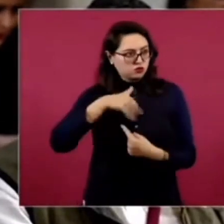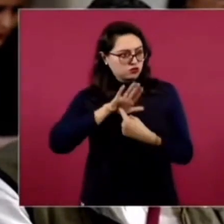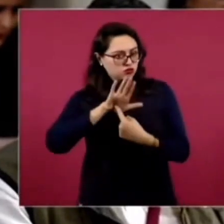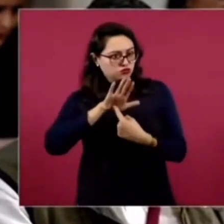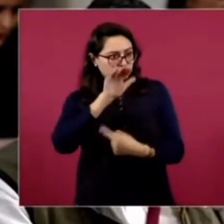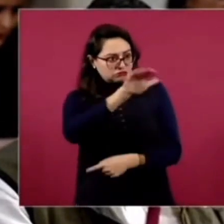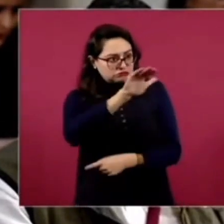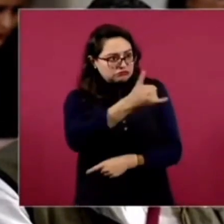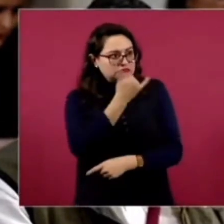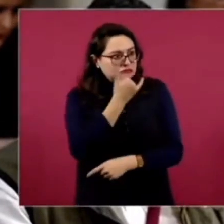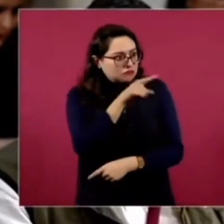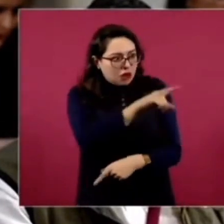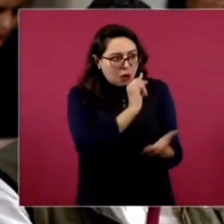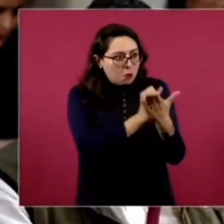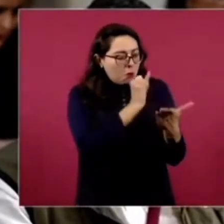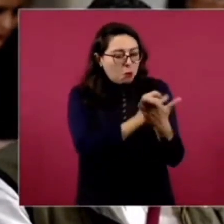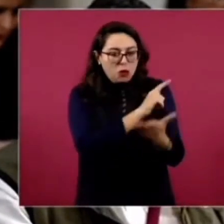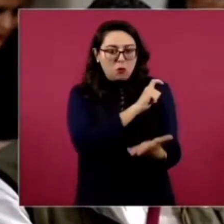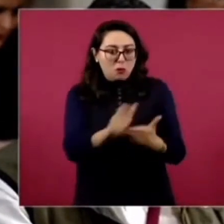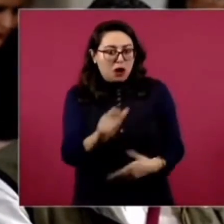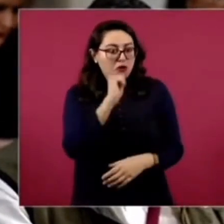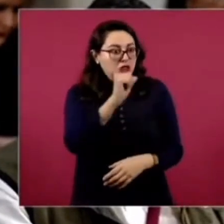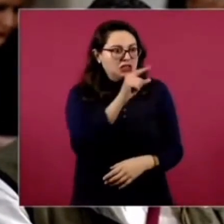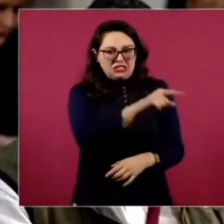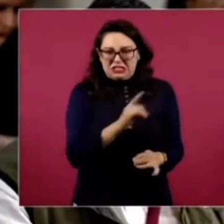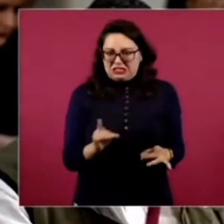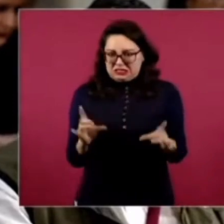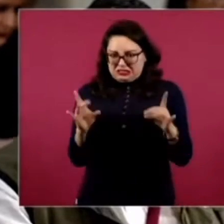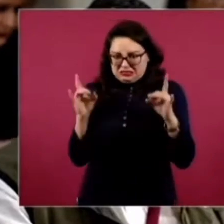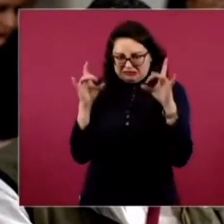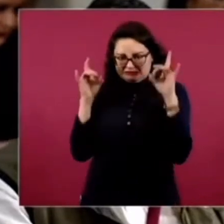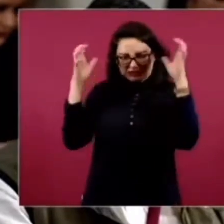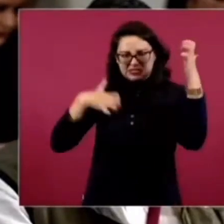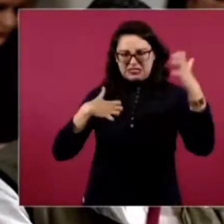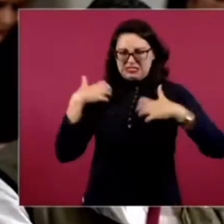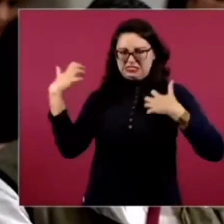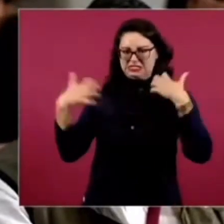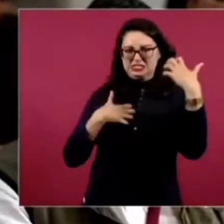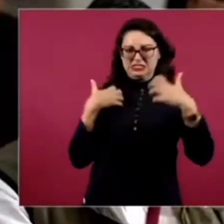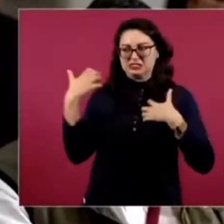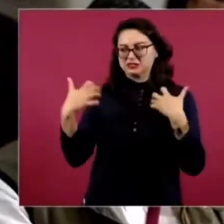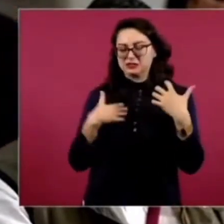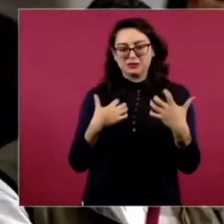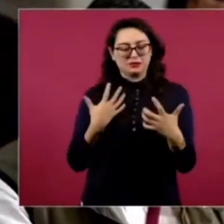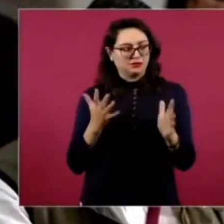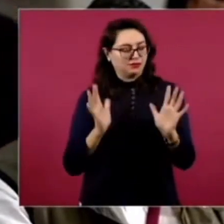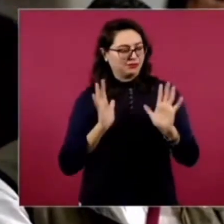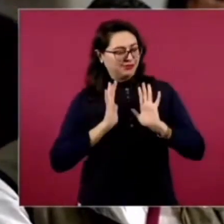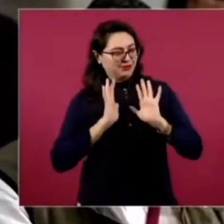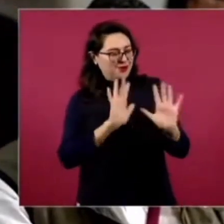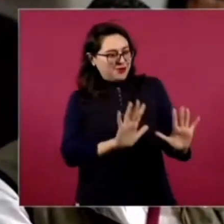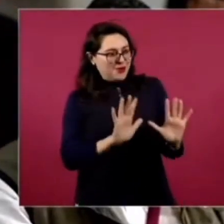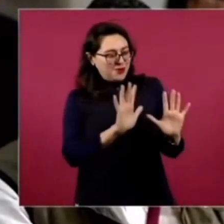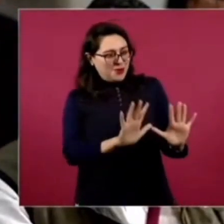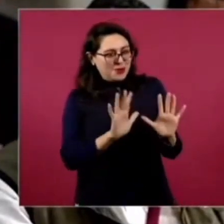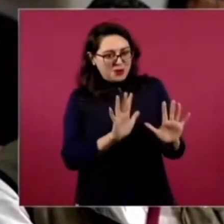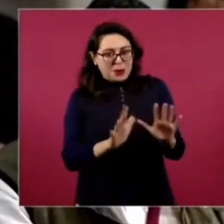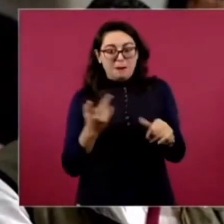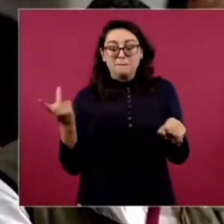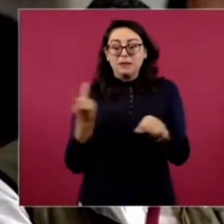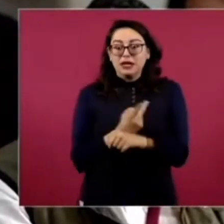señor está en un plan que creo que esto de pagar impuestos es el botón de lo que a